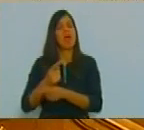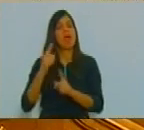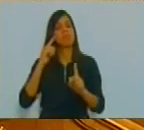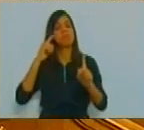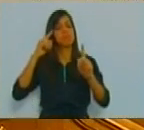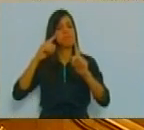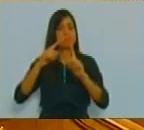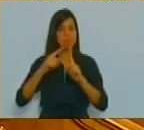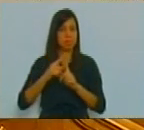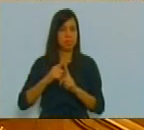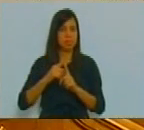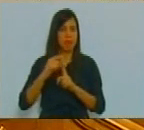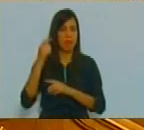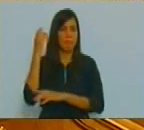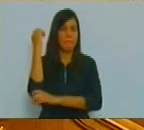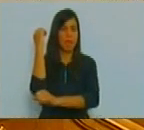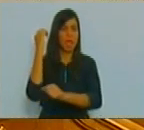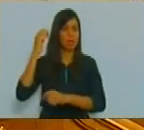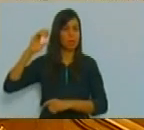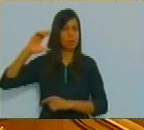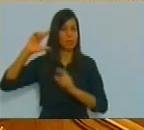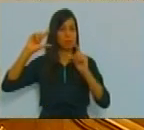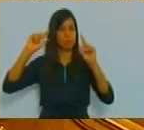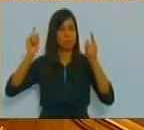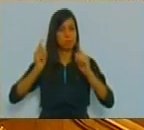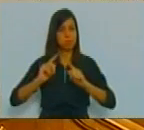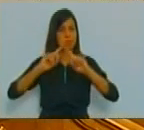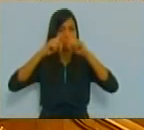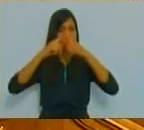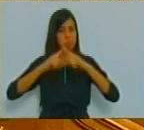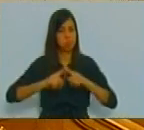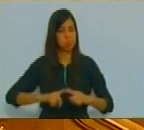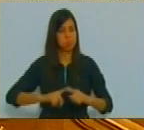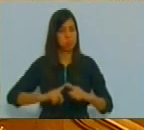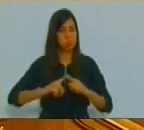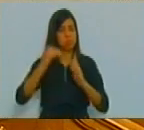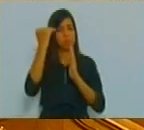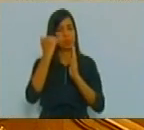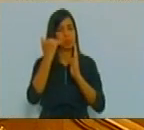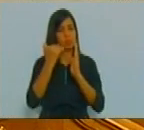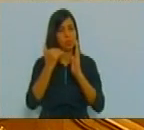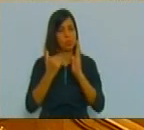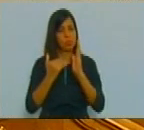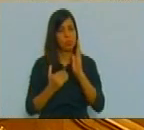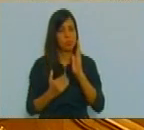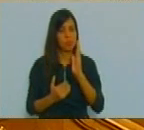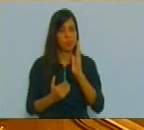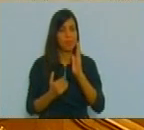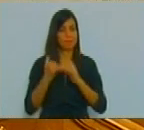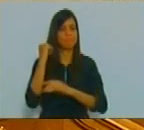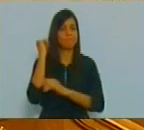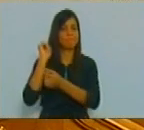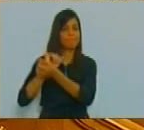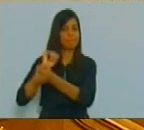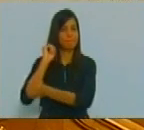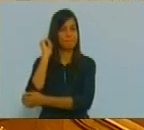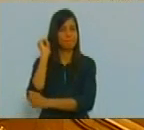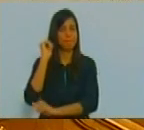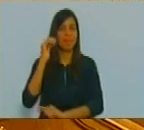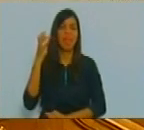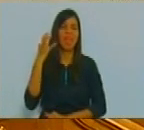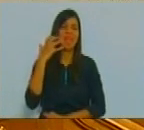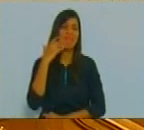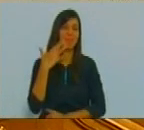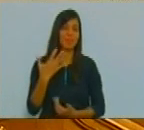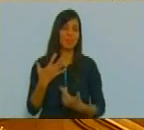la inseguridad y los índices de violencia delictiva esto se tumba con un ejemplo muy fácil